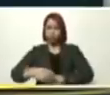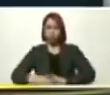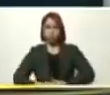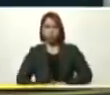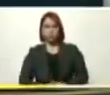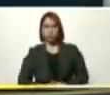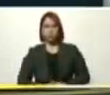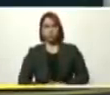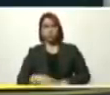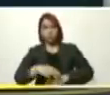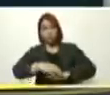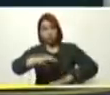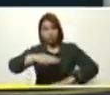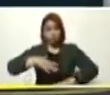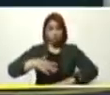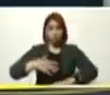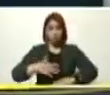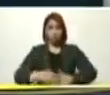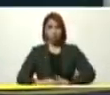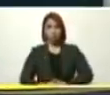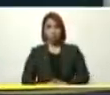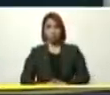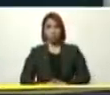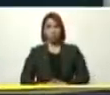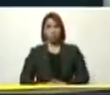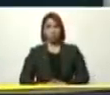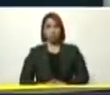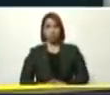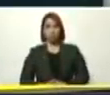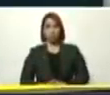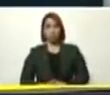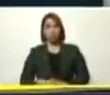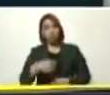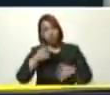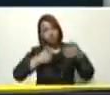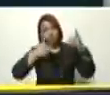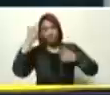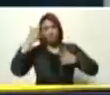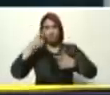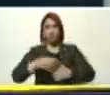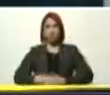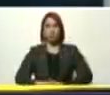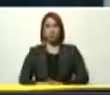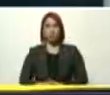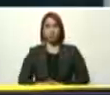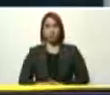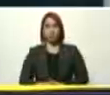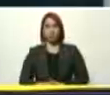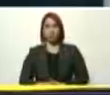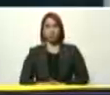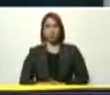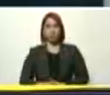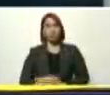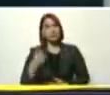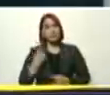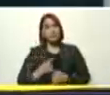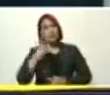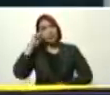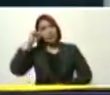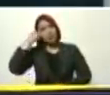orden que nos ha dejado nuestro comandante, Hugo Rafael Chávez Frías. Y tengo que